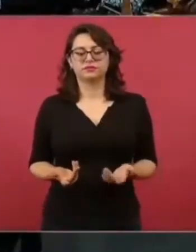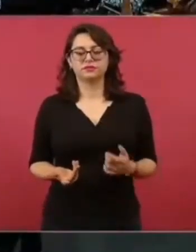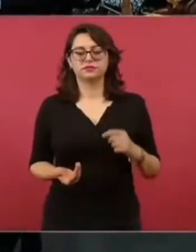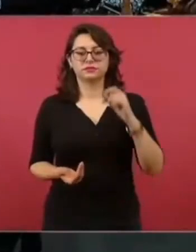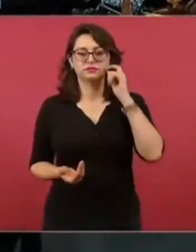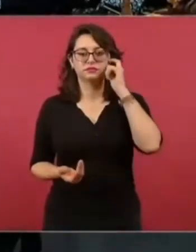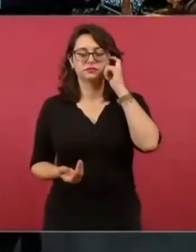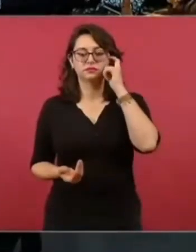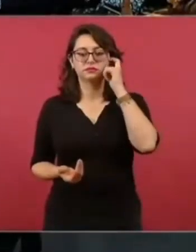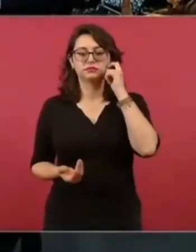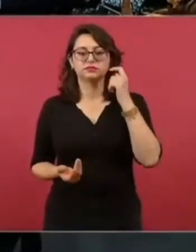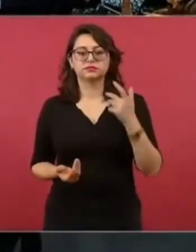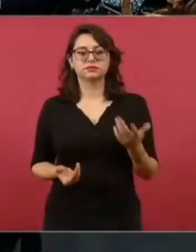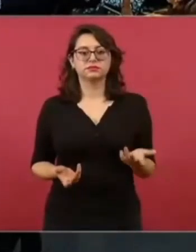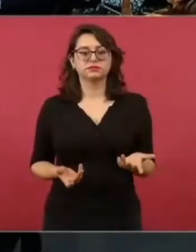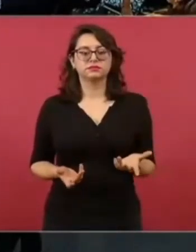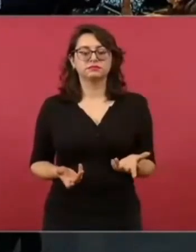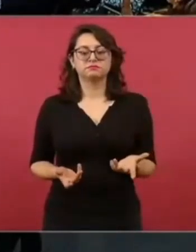y